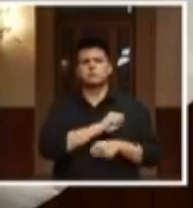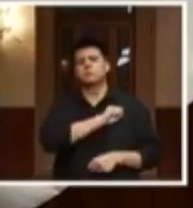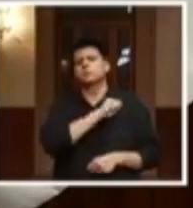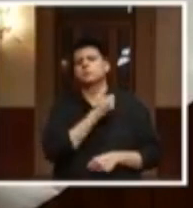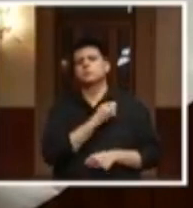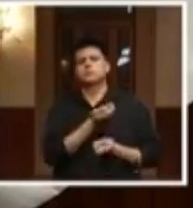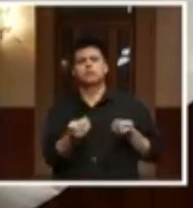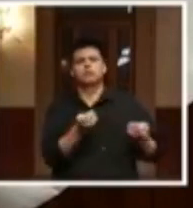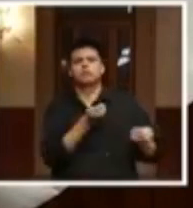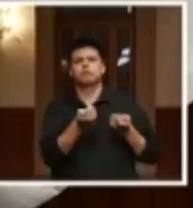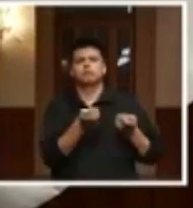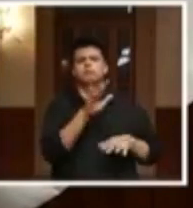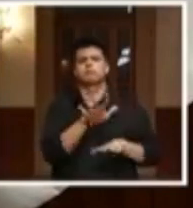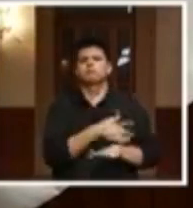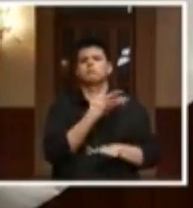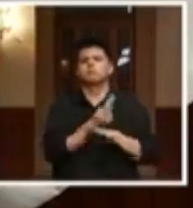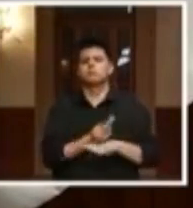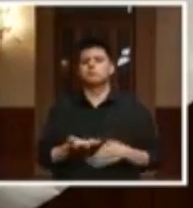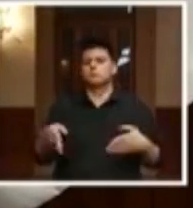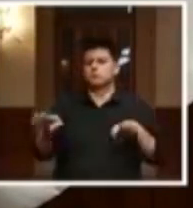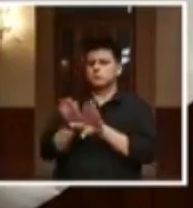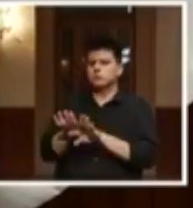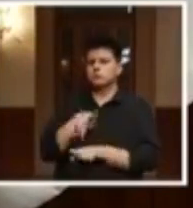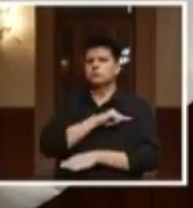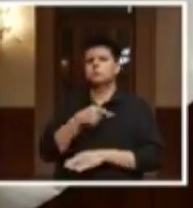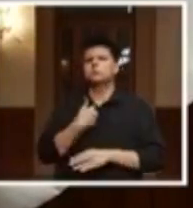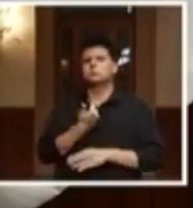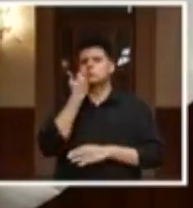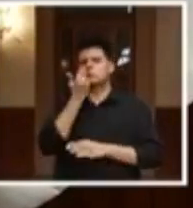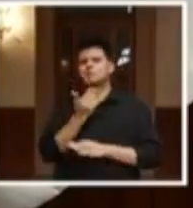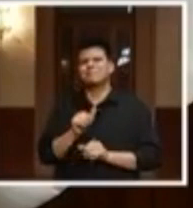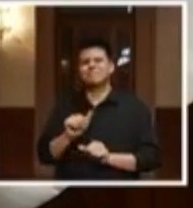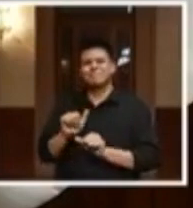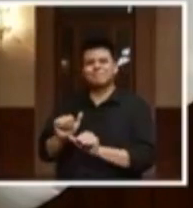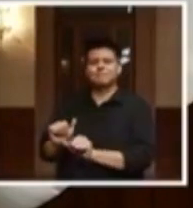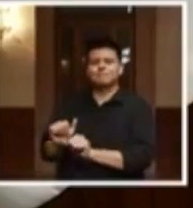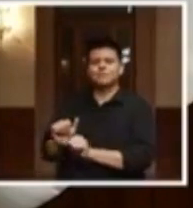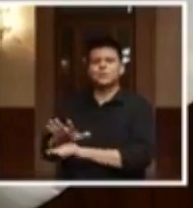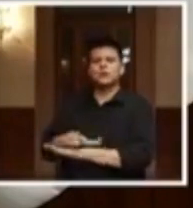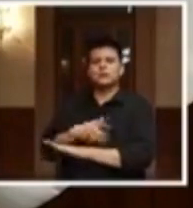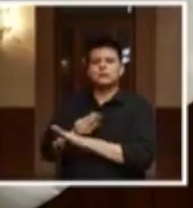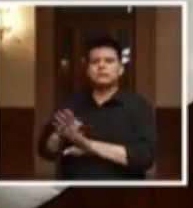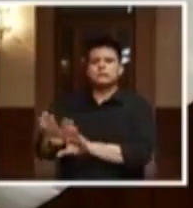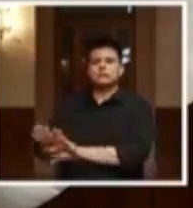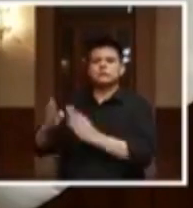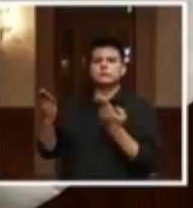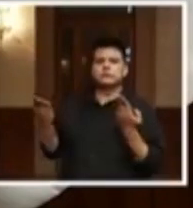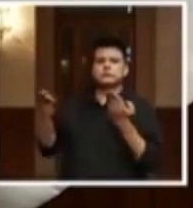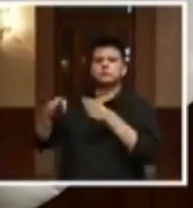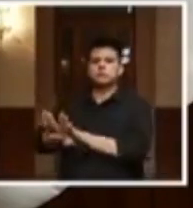tome medidas nuevamente para cerrar. Lo que queremos es evitar tener que estar abriendo y